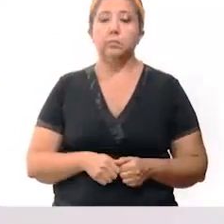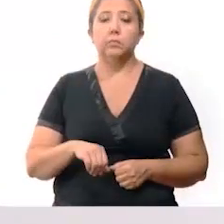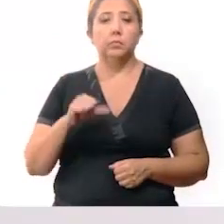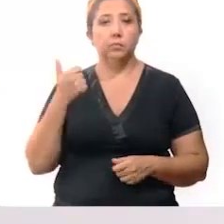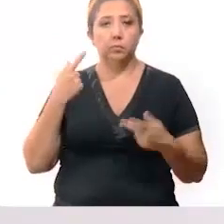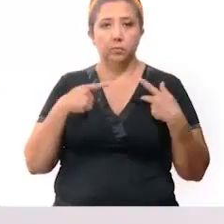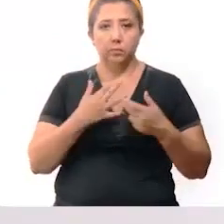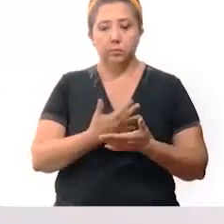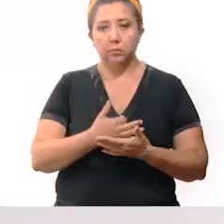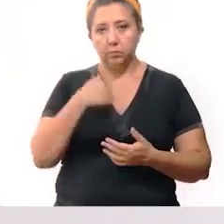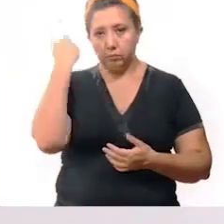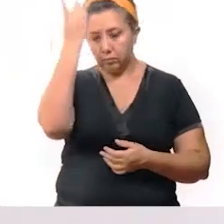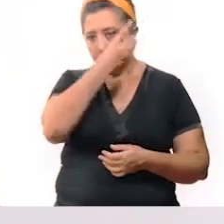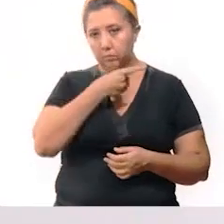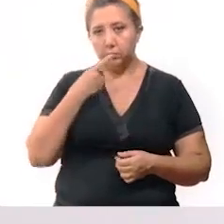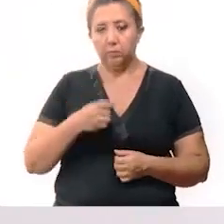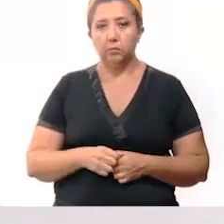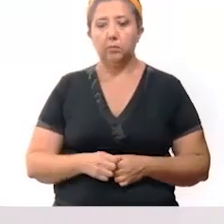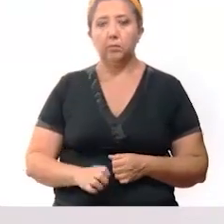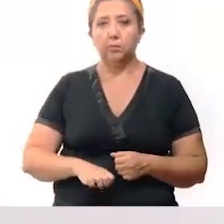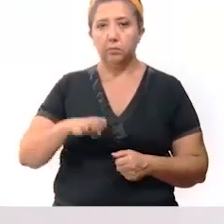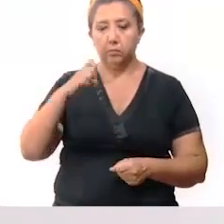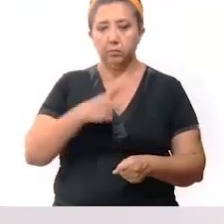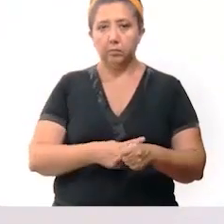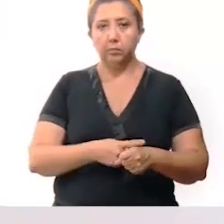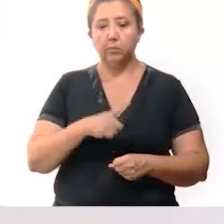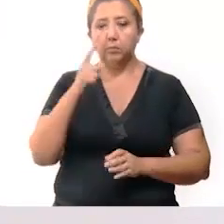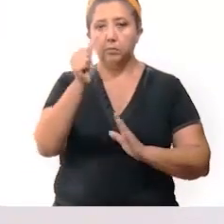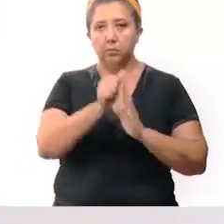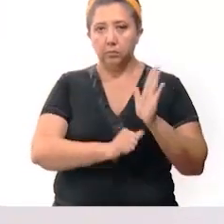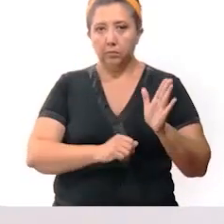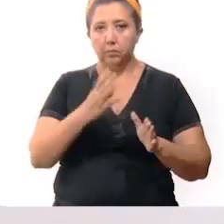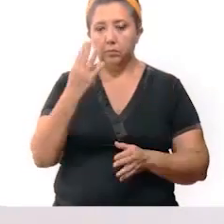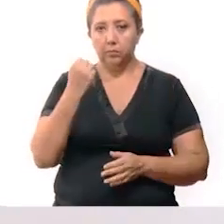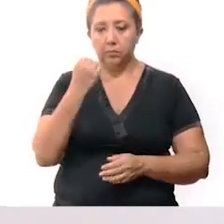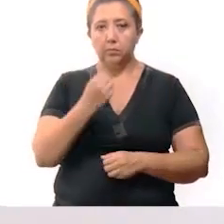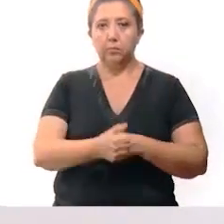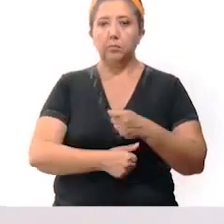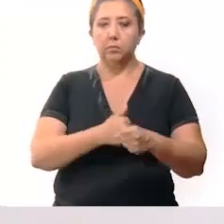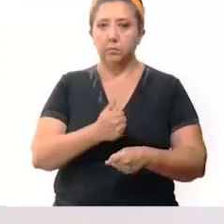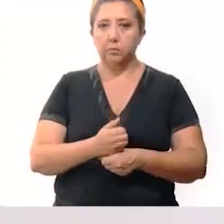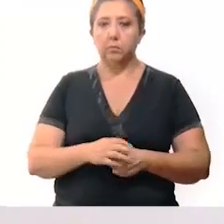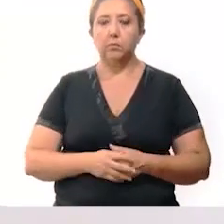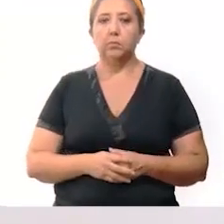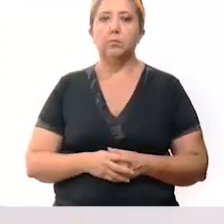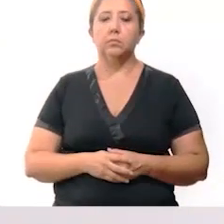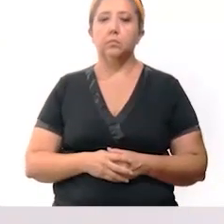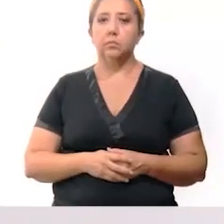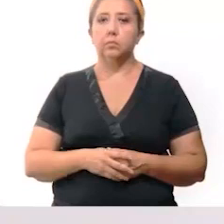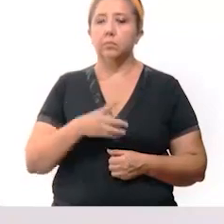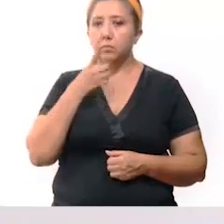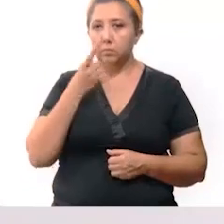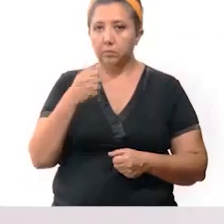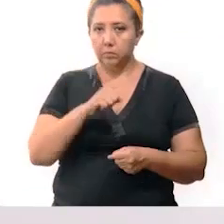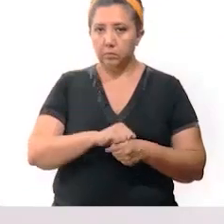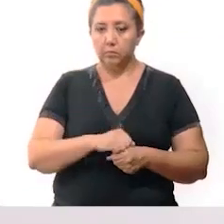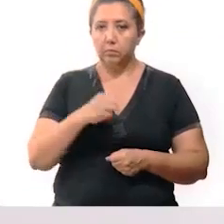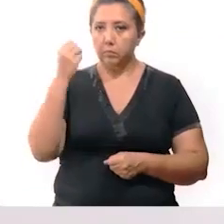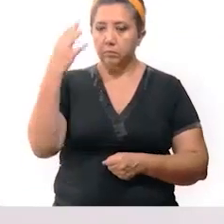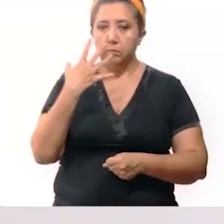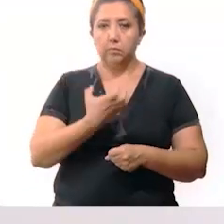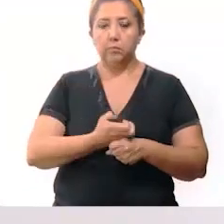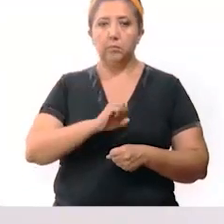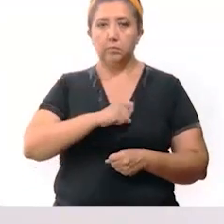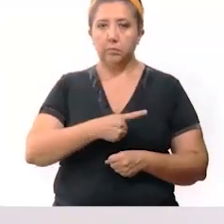otros pacientes a la espera de diagnóstico. El rango de edad de los casos es de 1 mes a 99 años. Los indicadores semanales